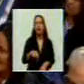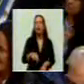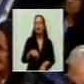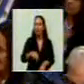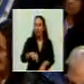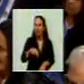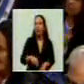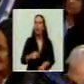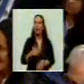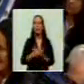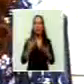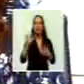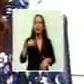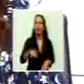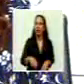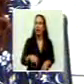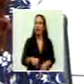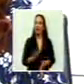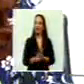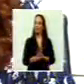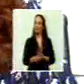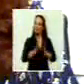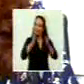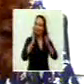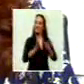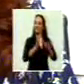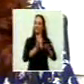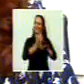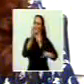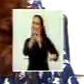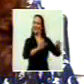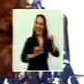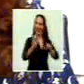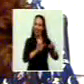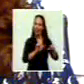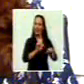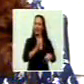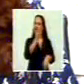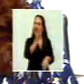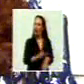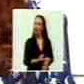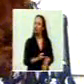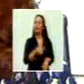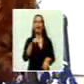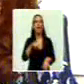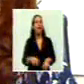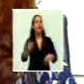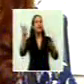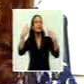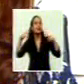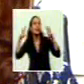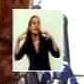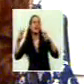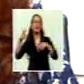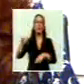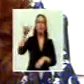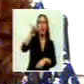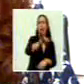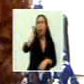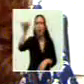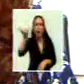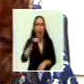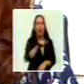en este día de científicos, en este día de turismo y de vuelos, y de empresas